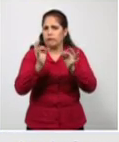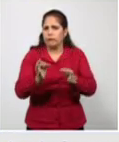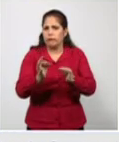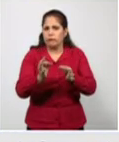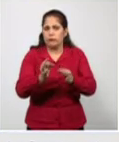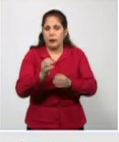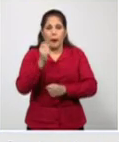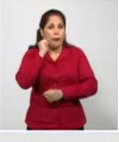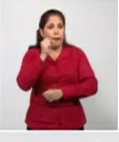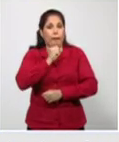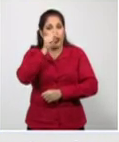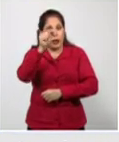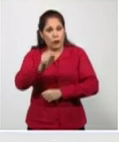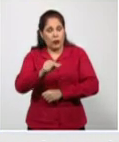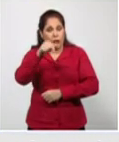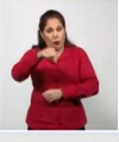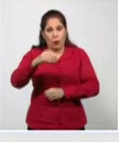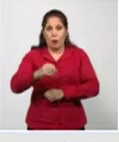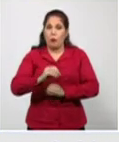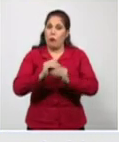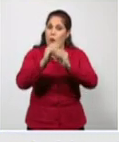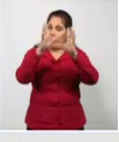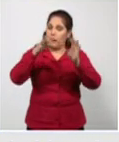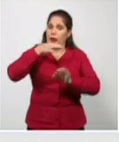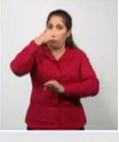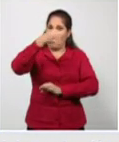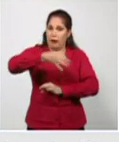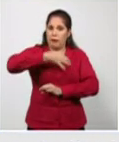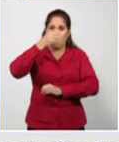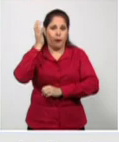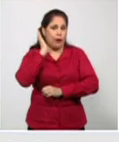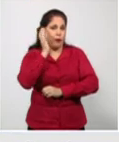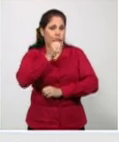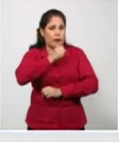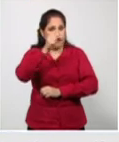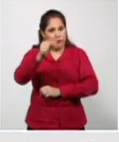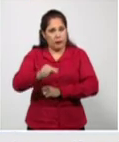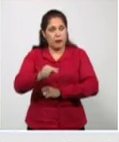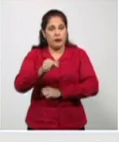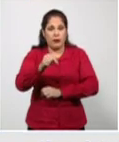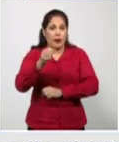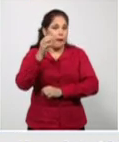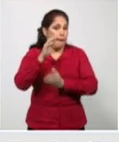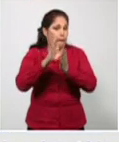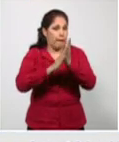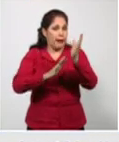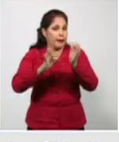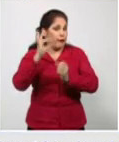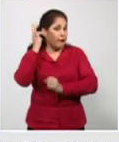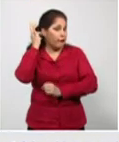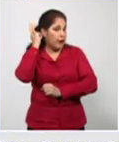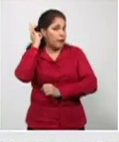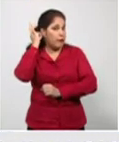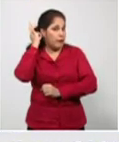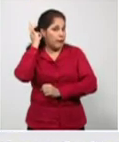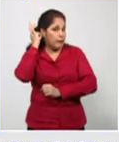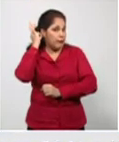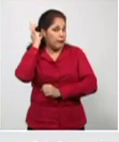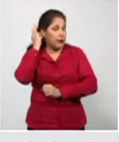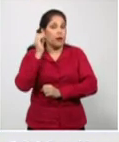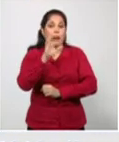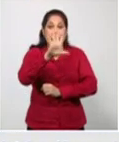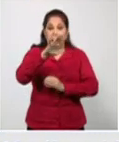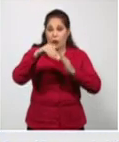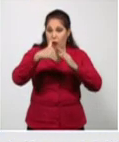comentaba al inicio de la conferencia. Ya febrero, con 5 días